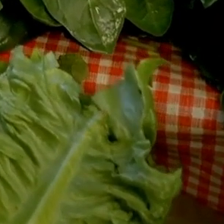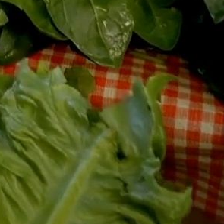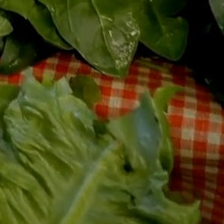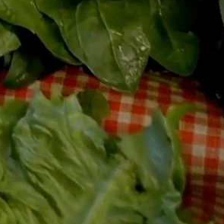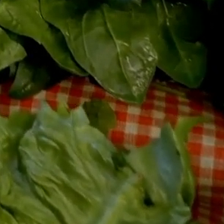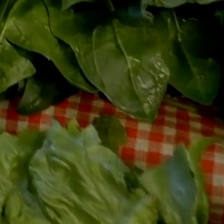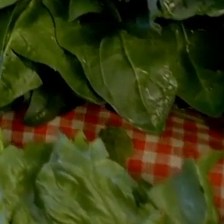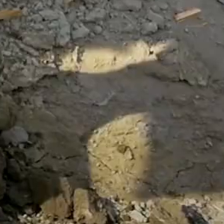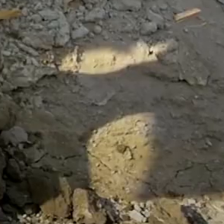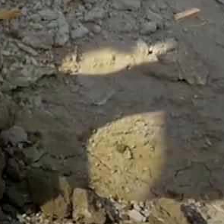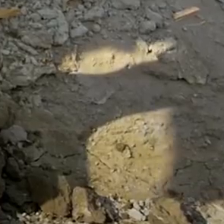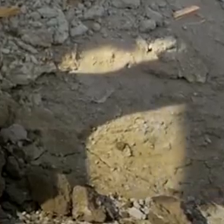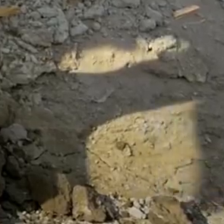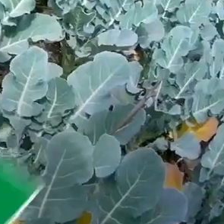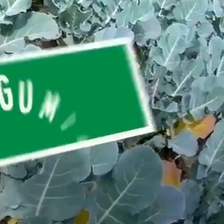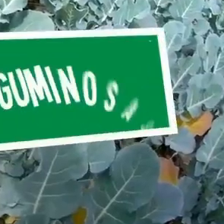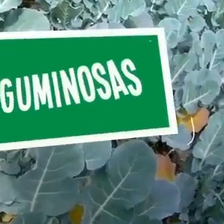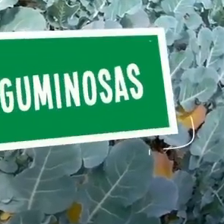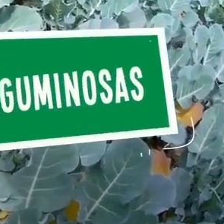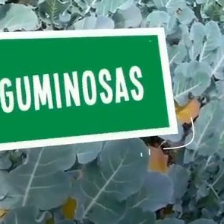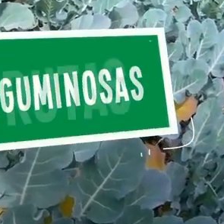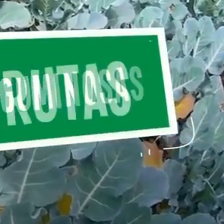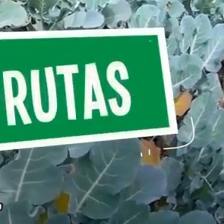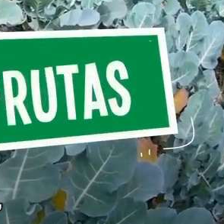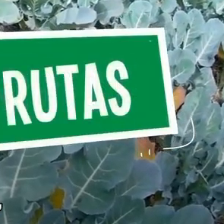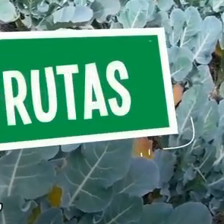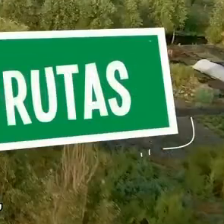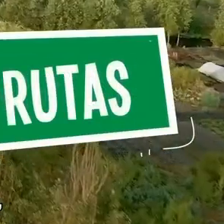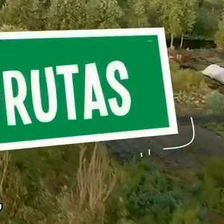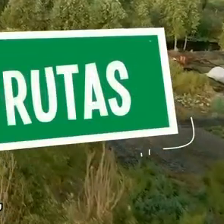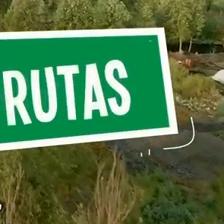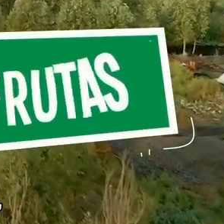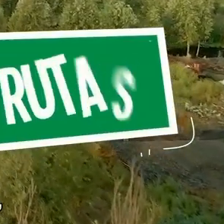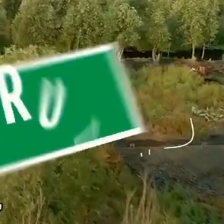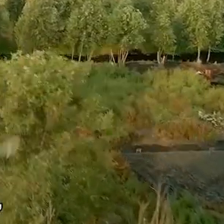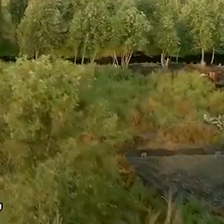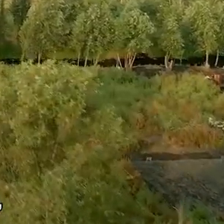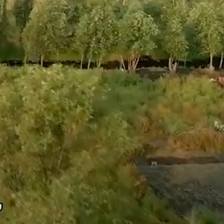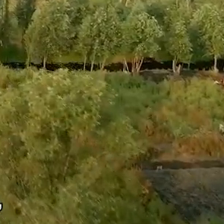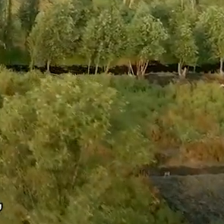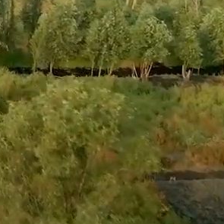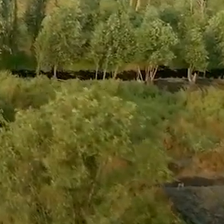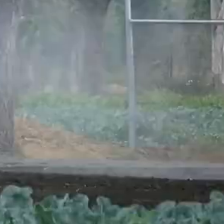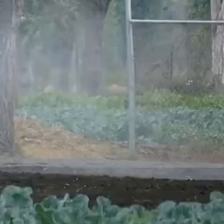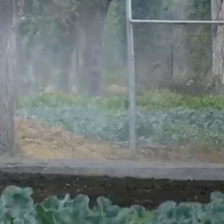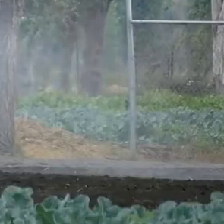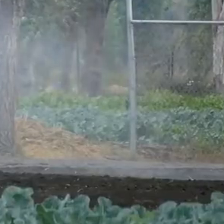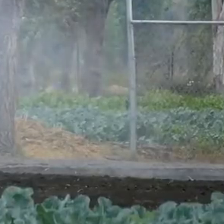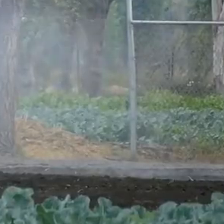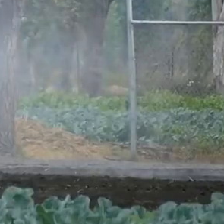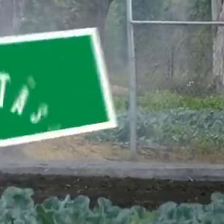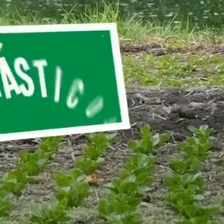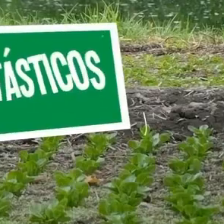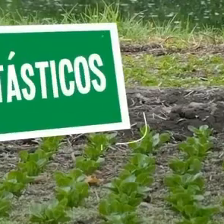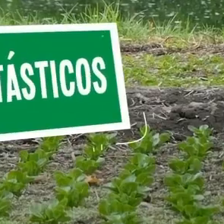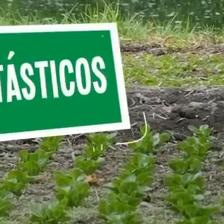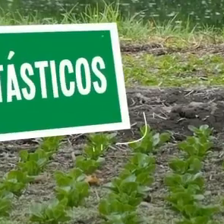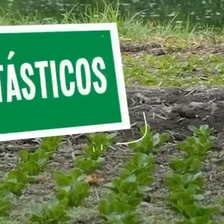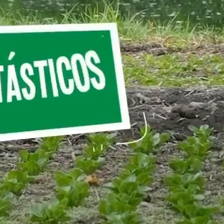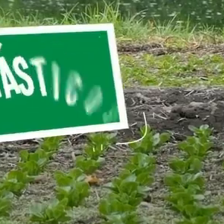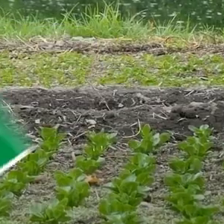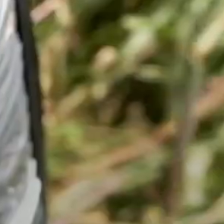la amplia variedad de verduras, cereales, leguminosas y frutas que crecen en las milpas de nuestro país. Principalmente